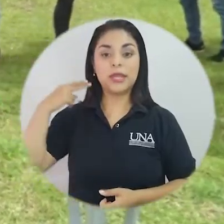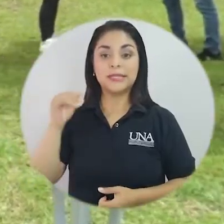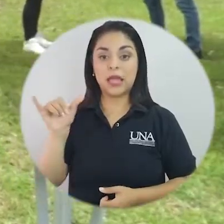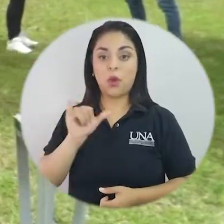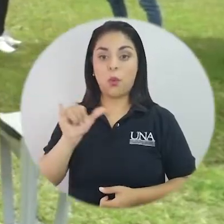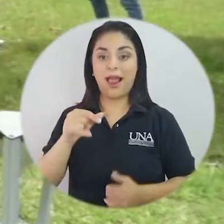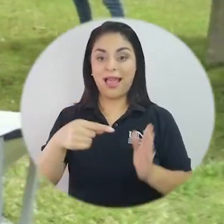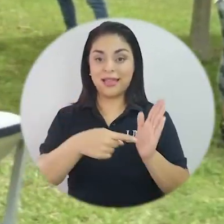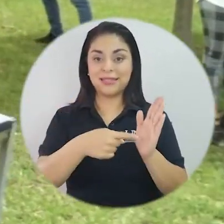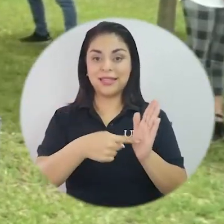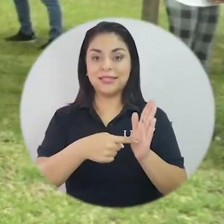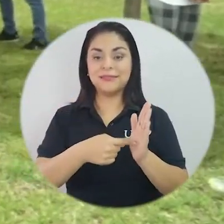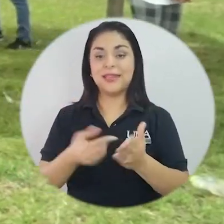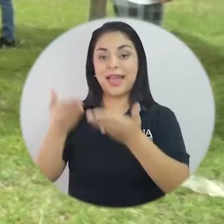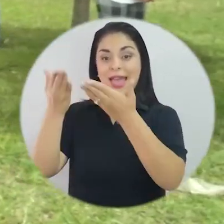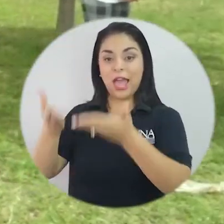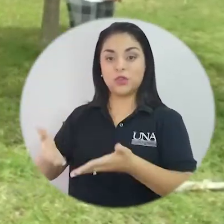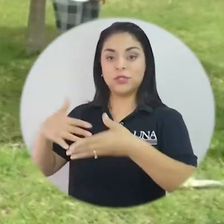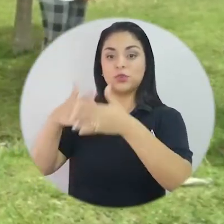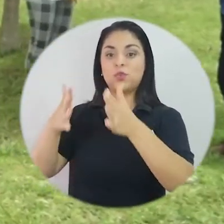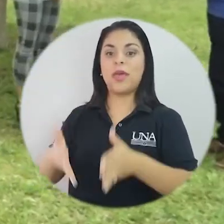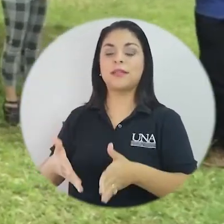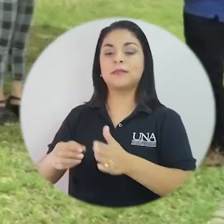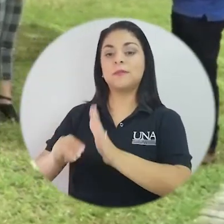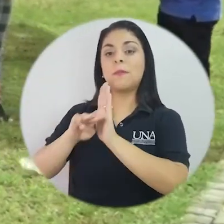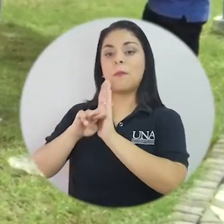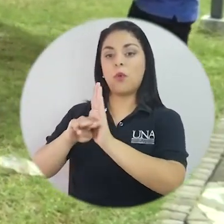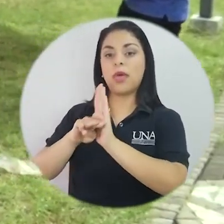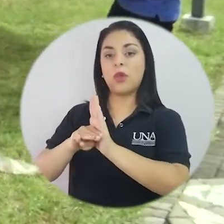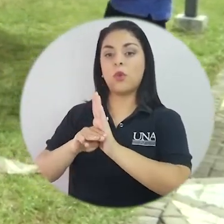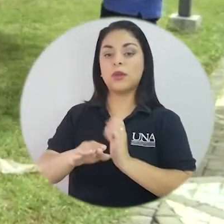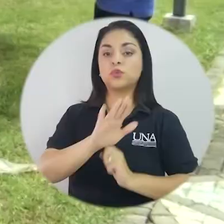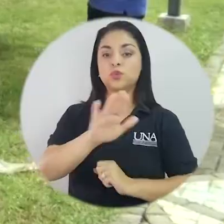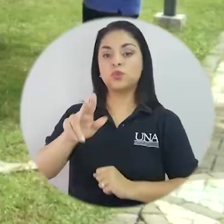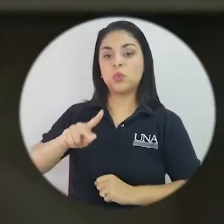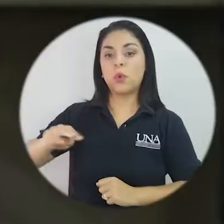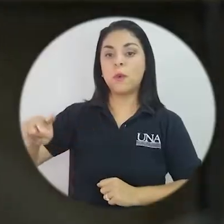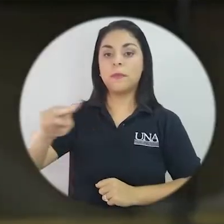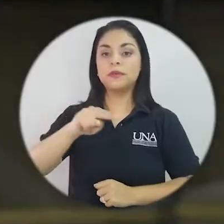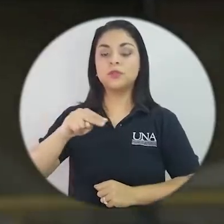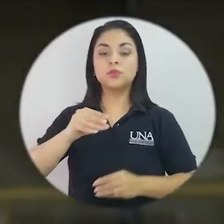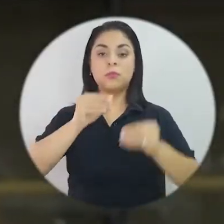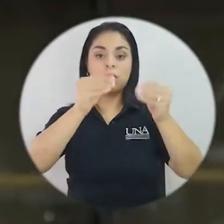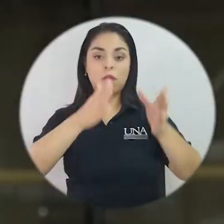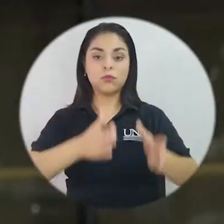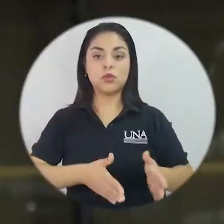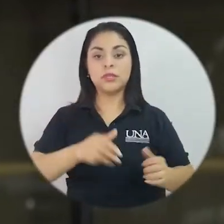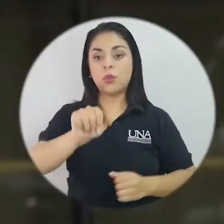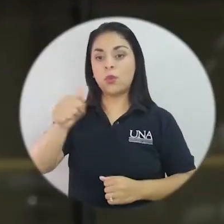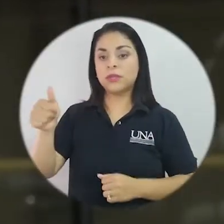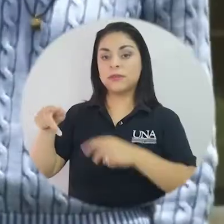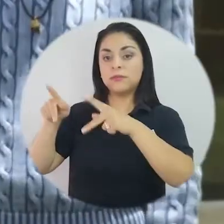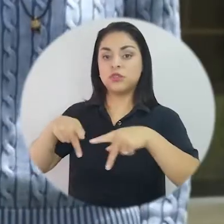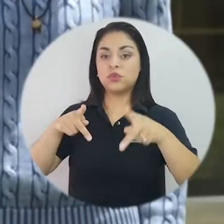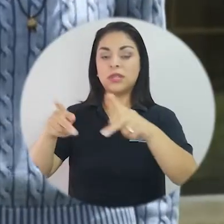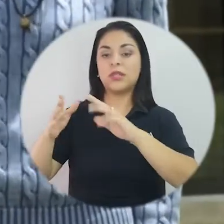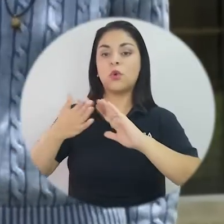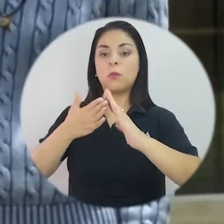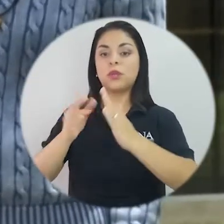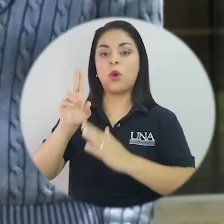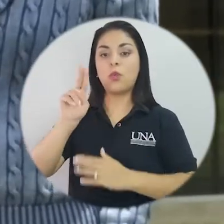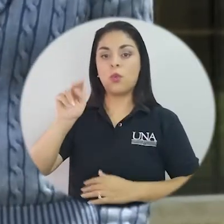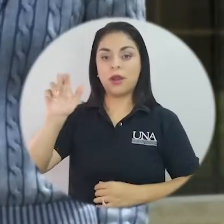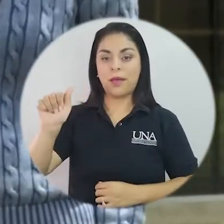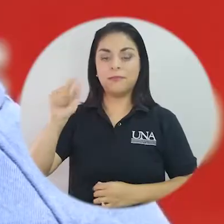Historias como estas convierten a estos estudiantes en modelo para sus compañeros, profesores y demás personas de la